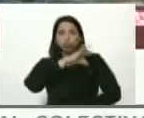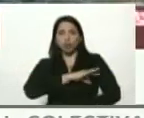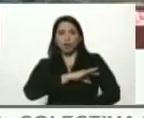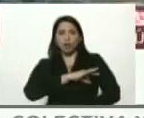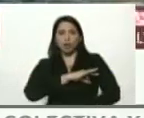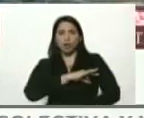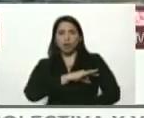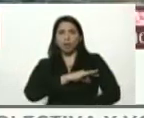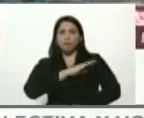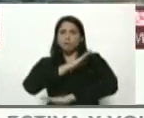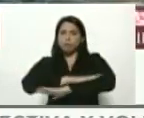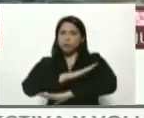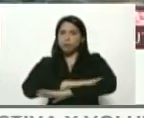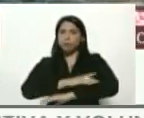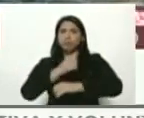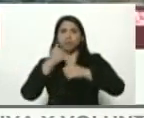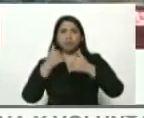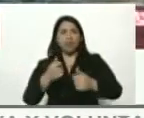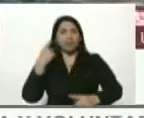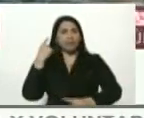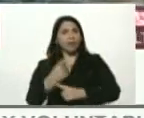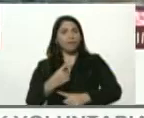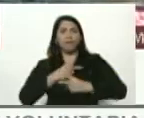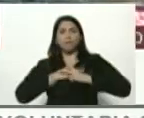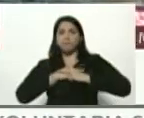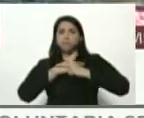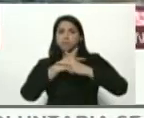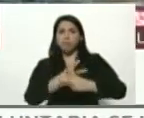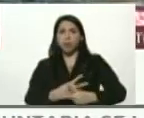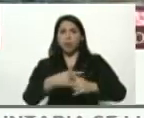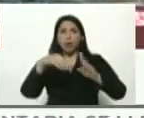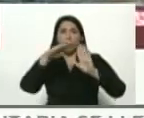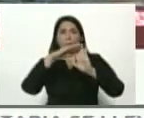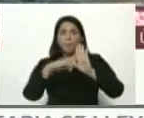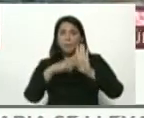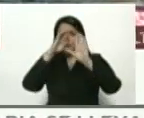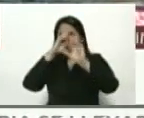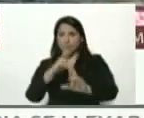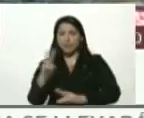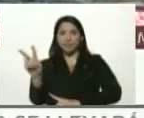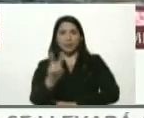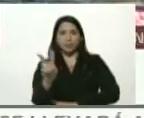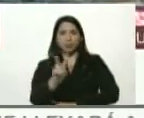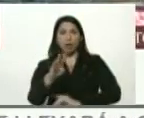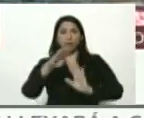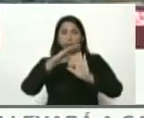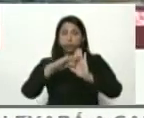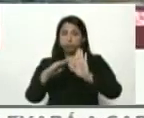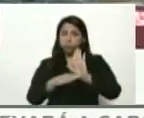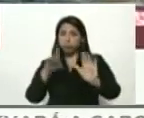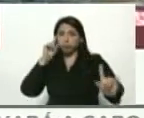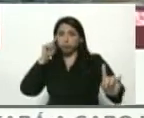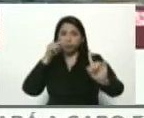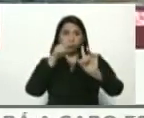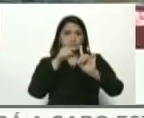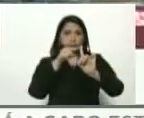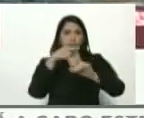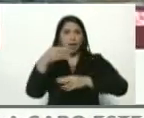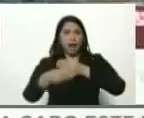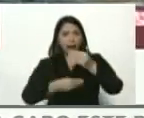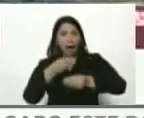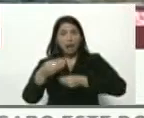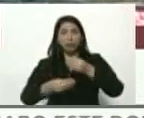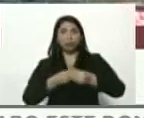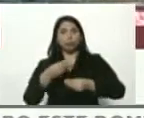muy disciplinada y voluntaria que se cumple en Venezuela ha cumplido su objetivo, ha cumplido su